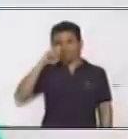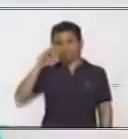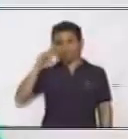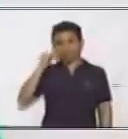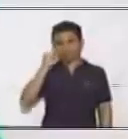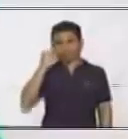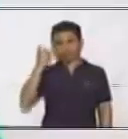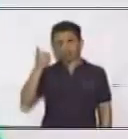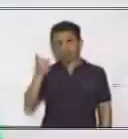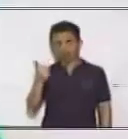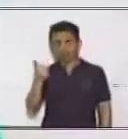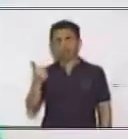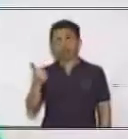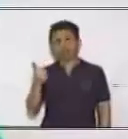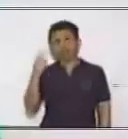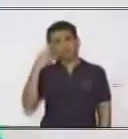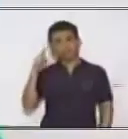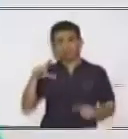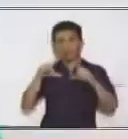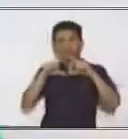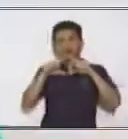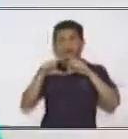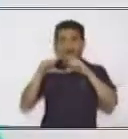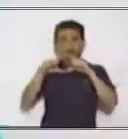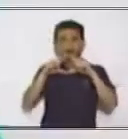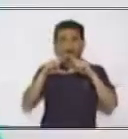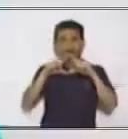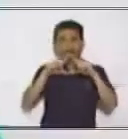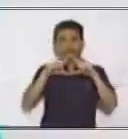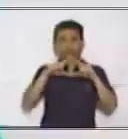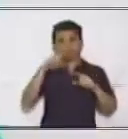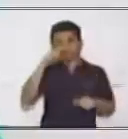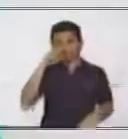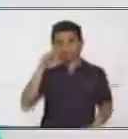triángulos. Vamos a recordar un poco eso, pero antes